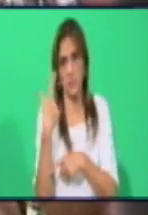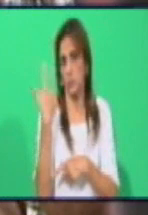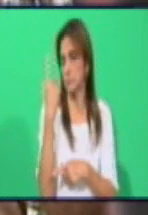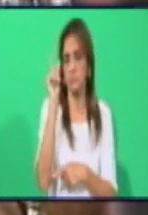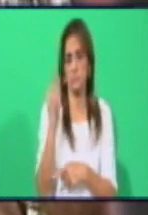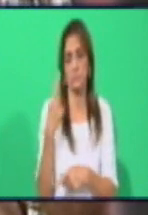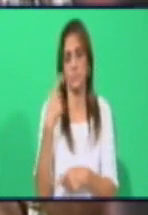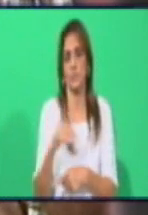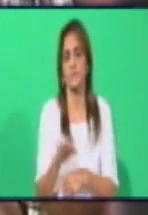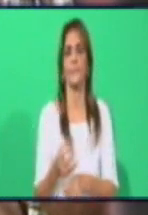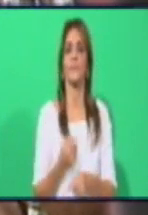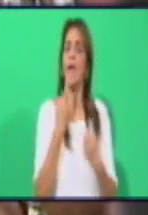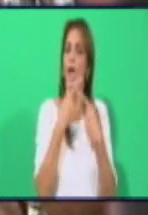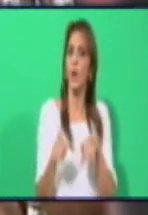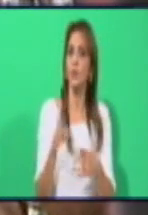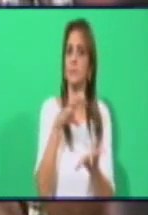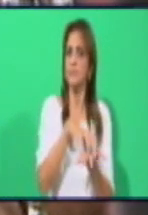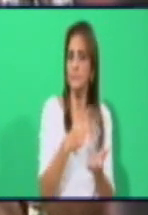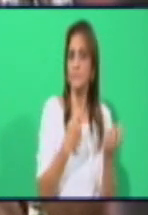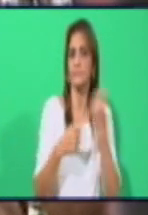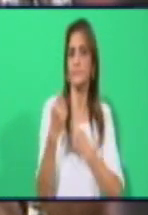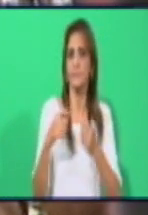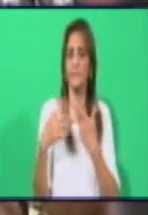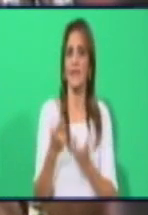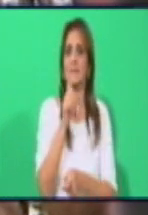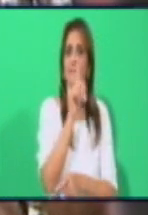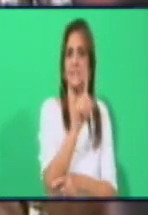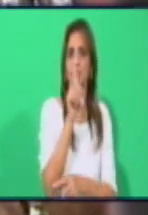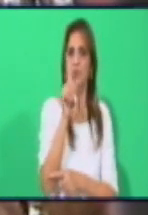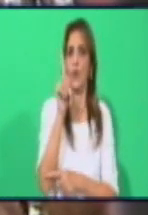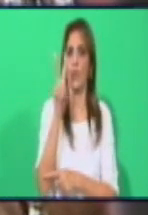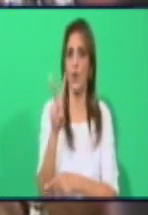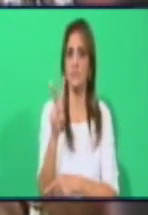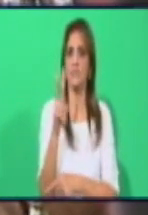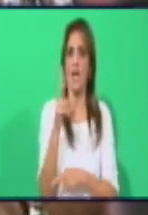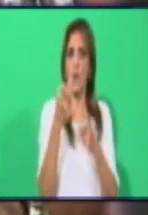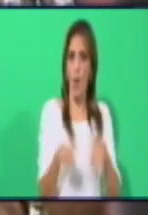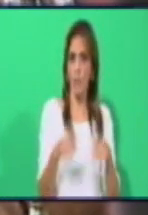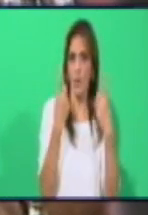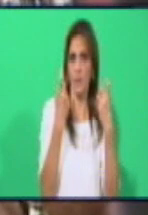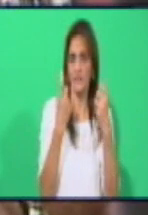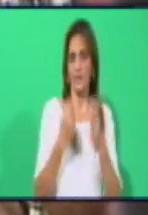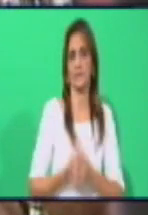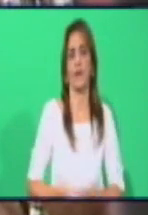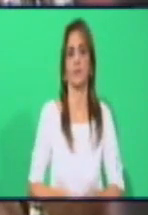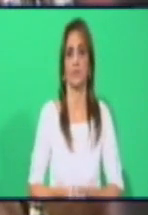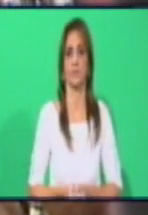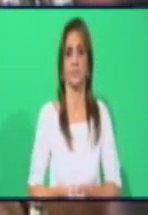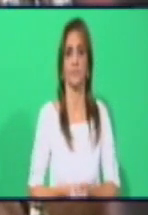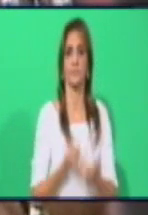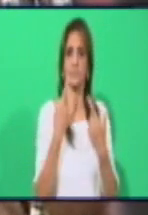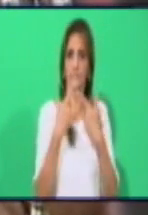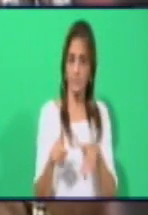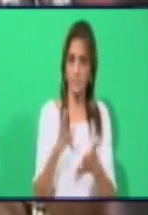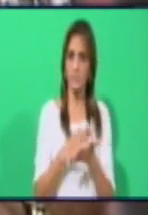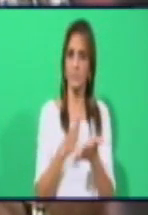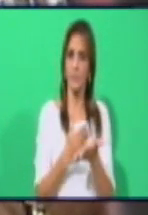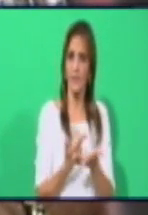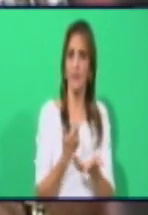Gavilán, faltante a la población de 112 huevos. En la bodega La Dalia, faltante de 12 libras de